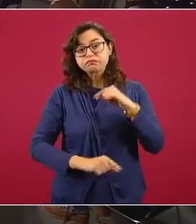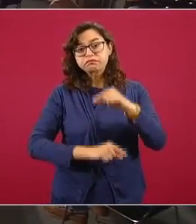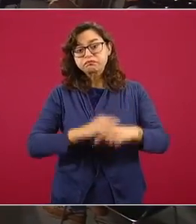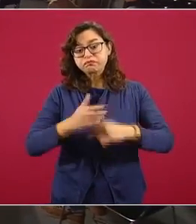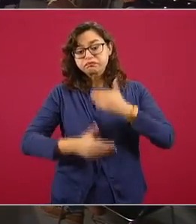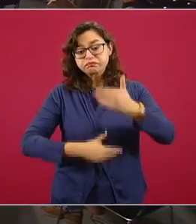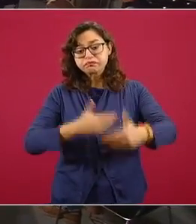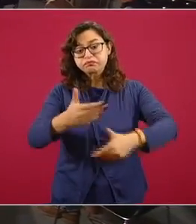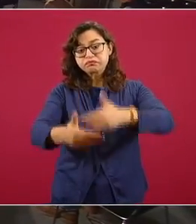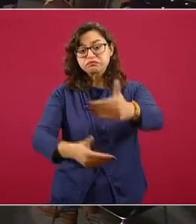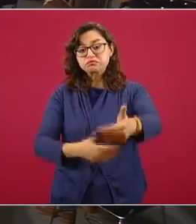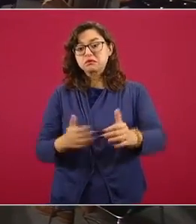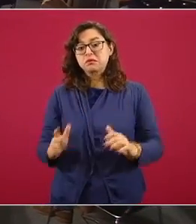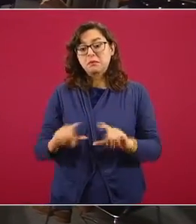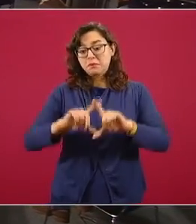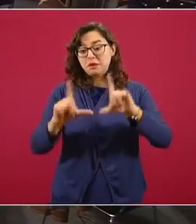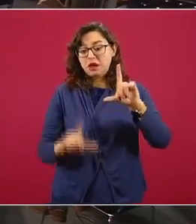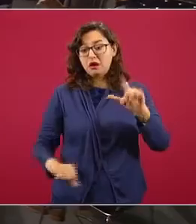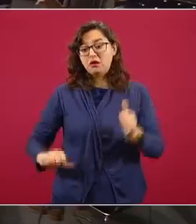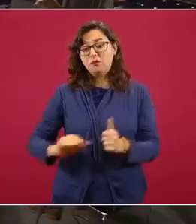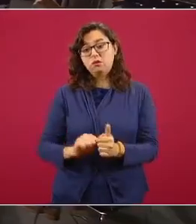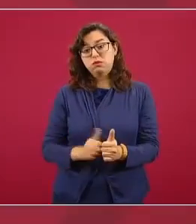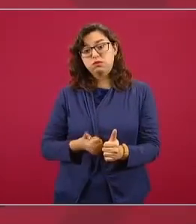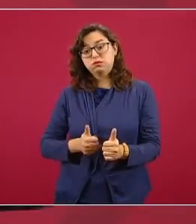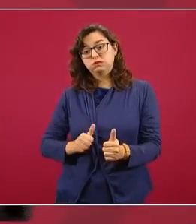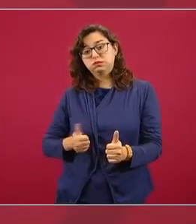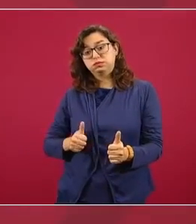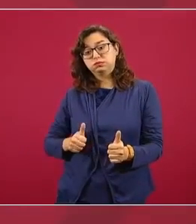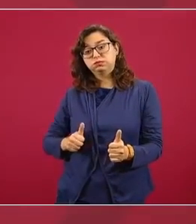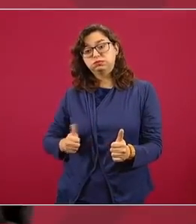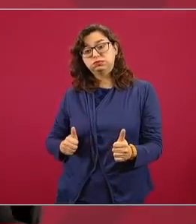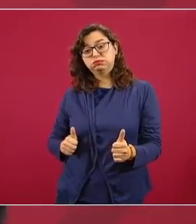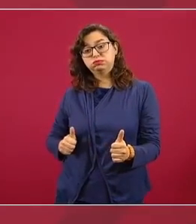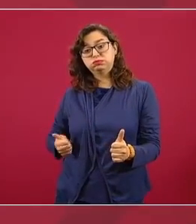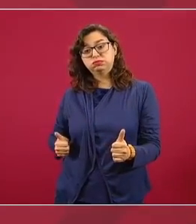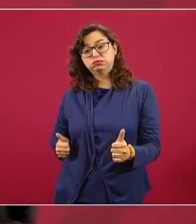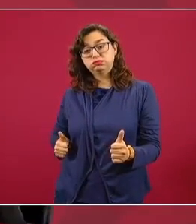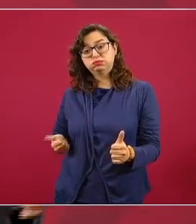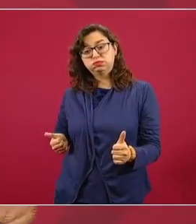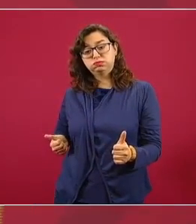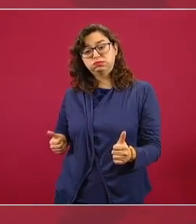En América Latina, México era de los países más